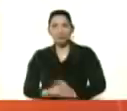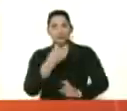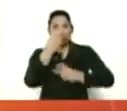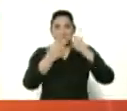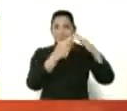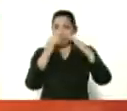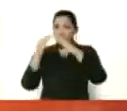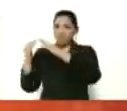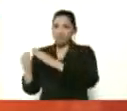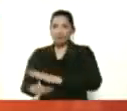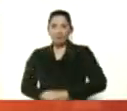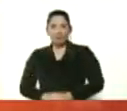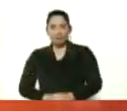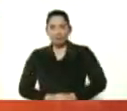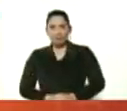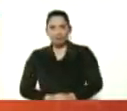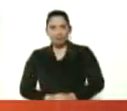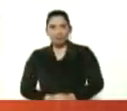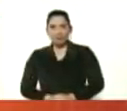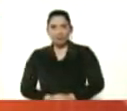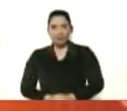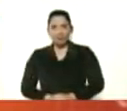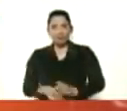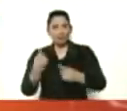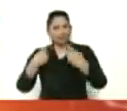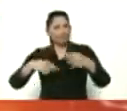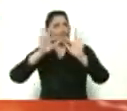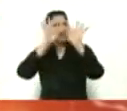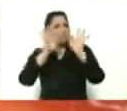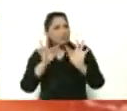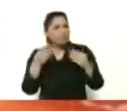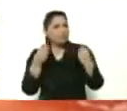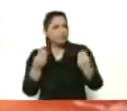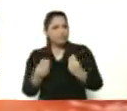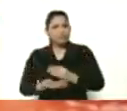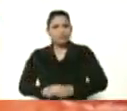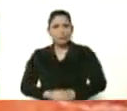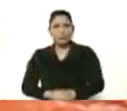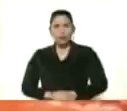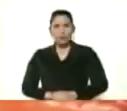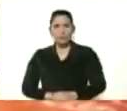por casa, con distintas formas para